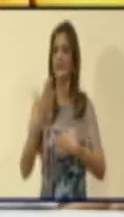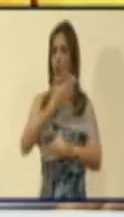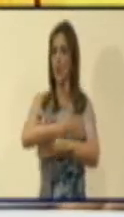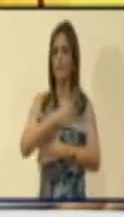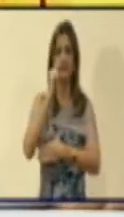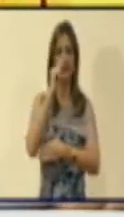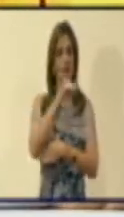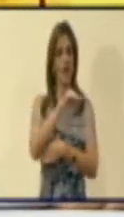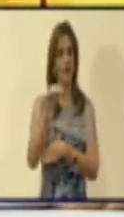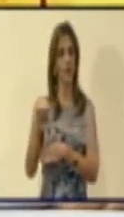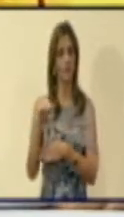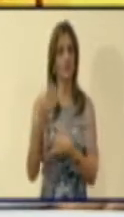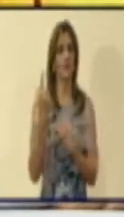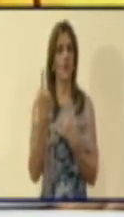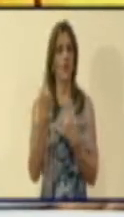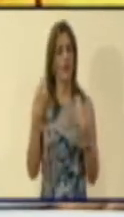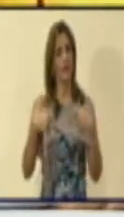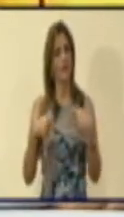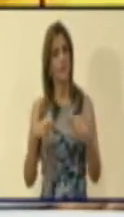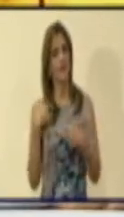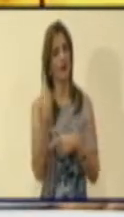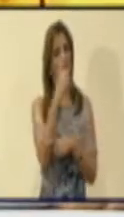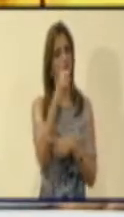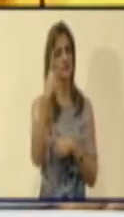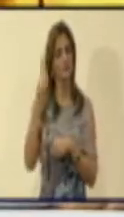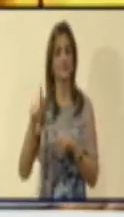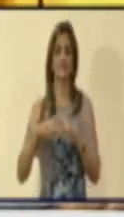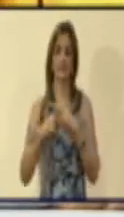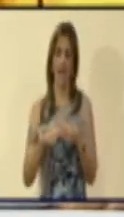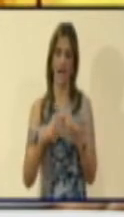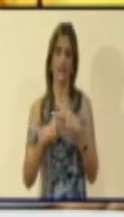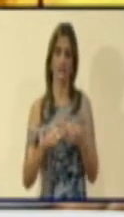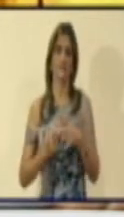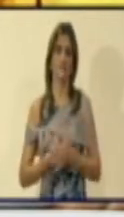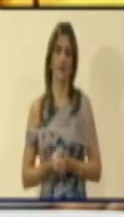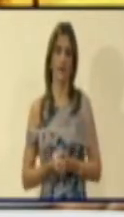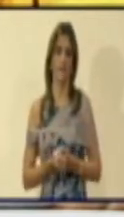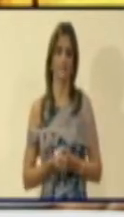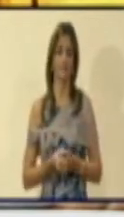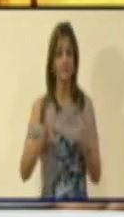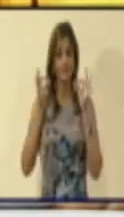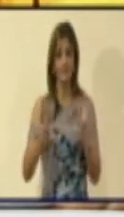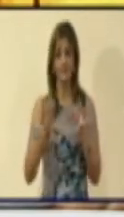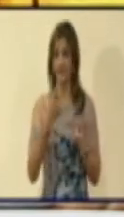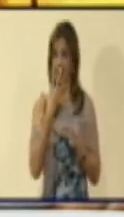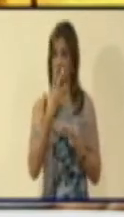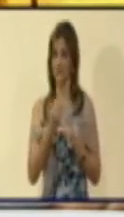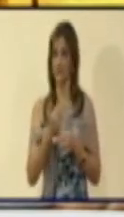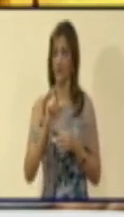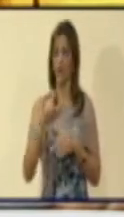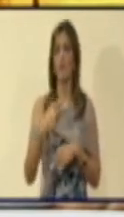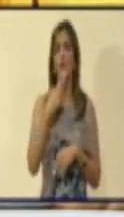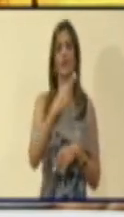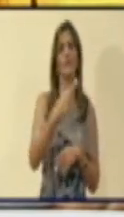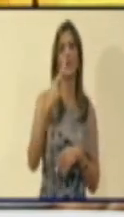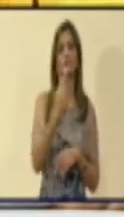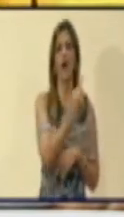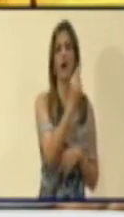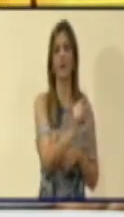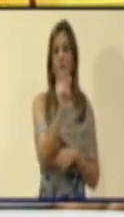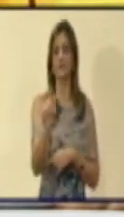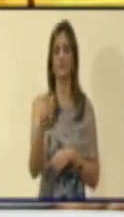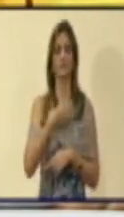y con la debida individualización que cada caso lleva, se garantizará la severidad como respuesta a cada hecho y como prevención